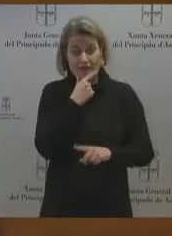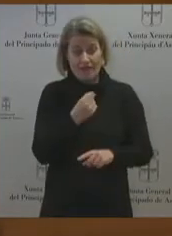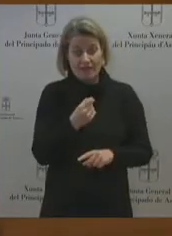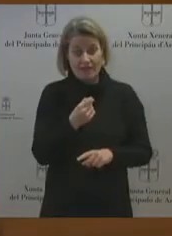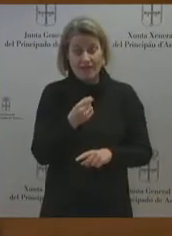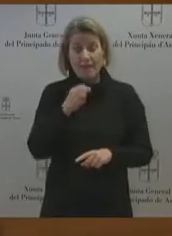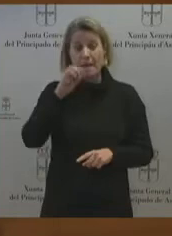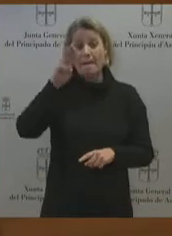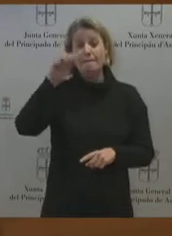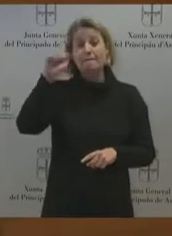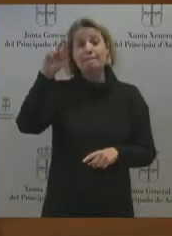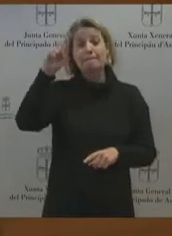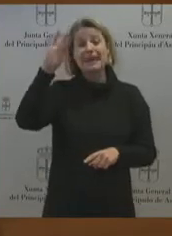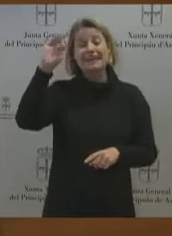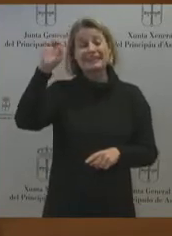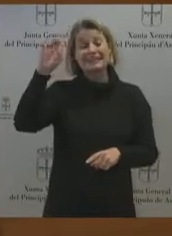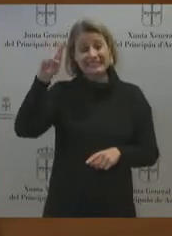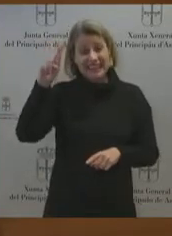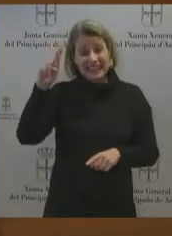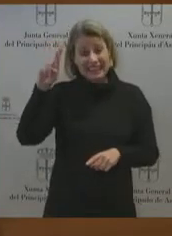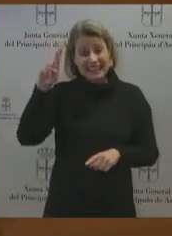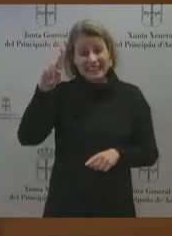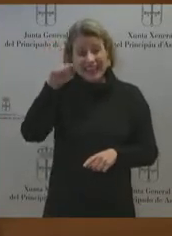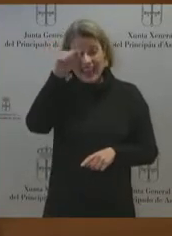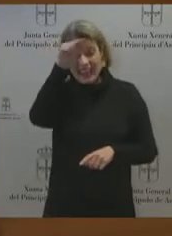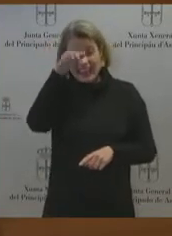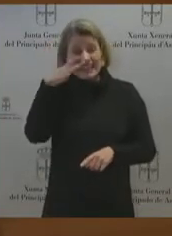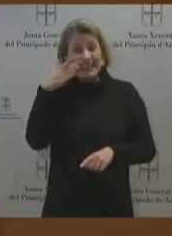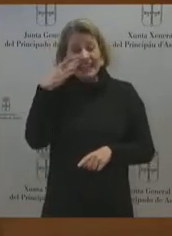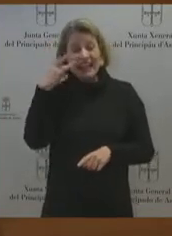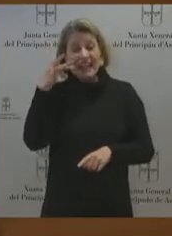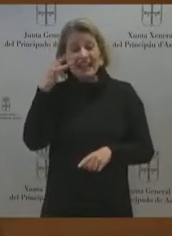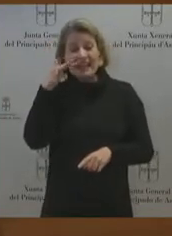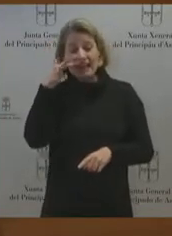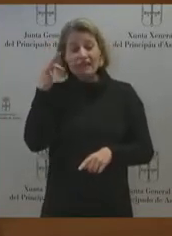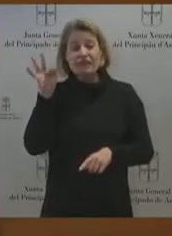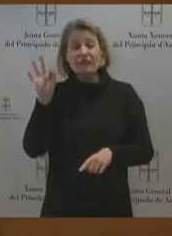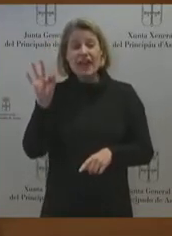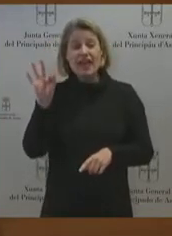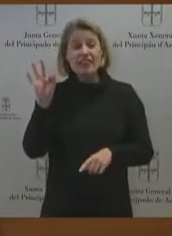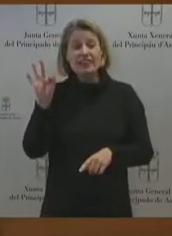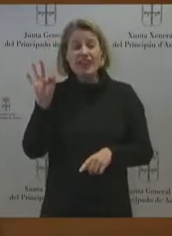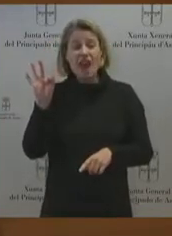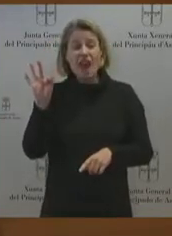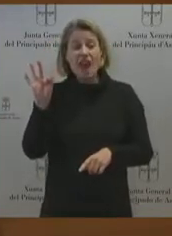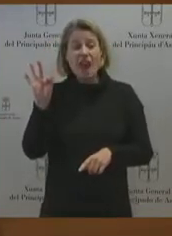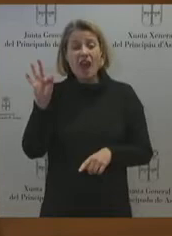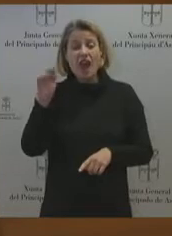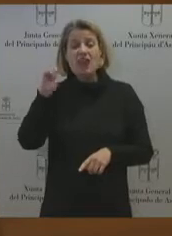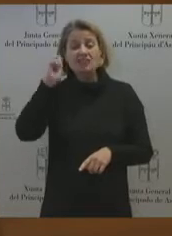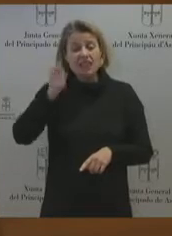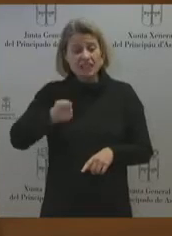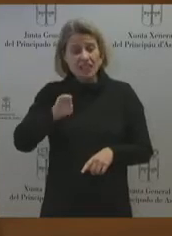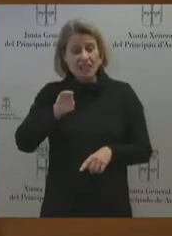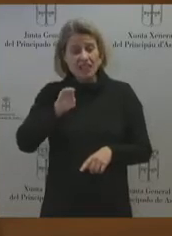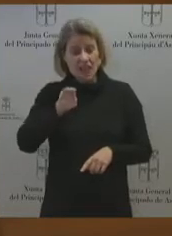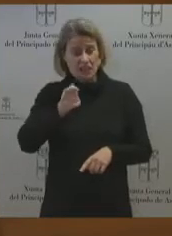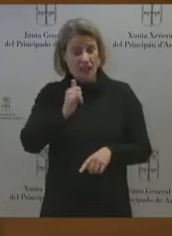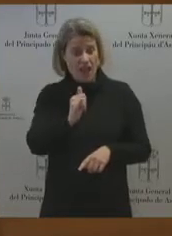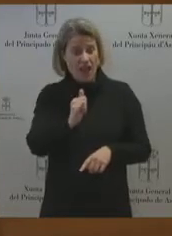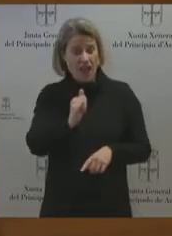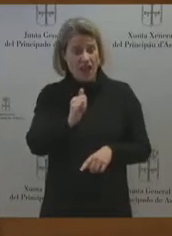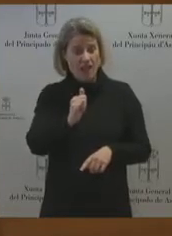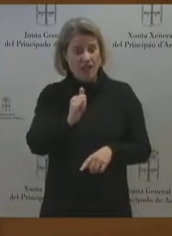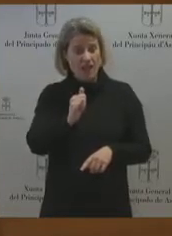Francia, no en África, sino en Europa, aquí al lado, sentencias por atentar contra empresas, por